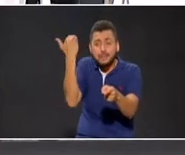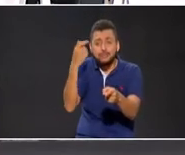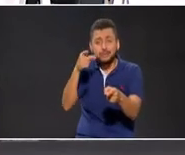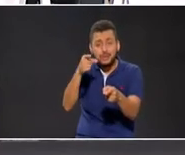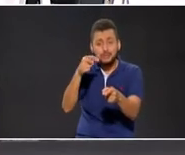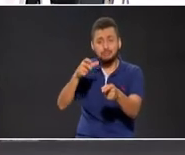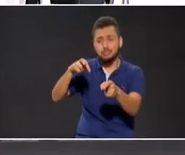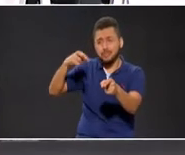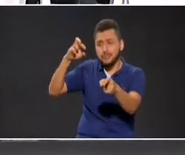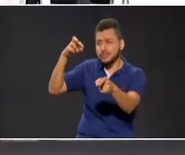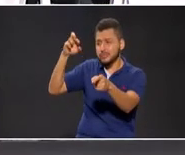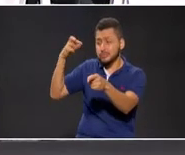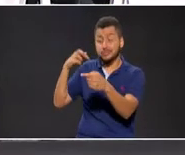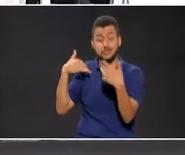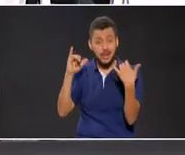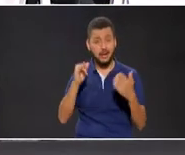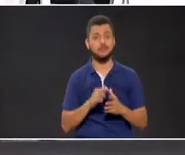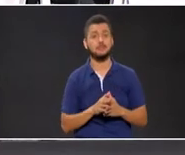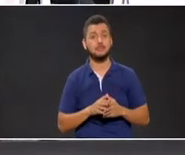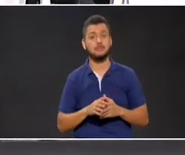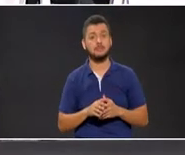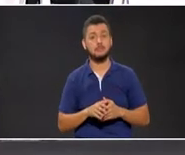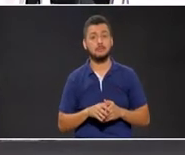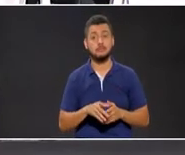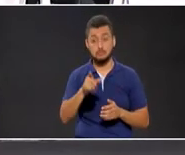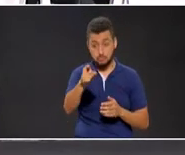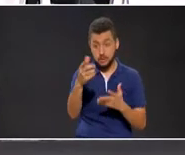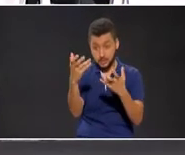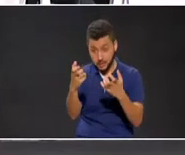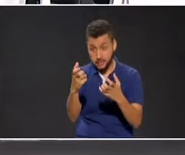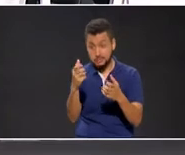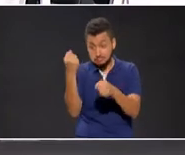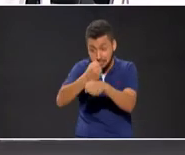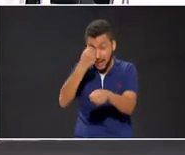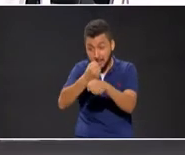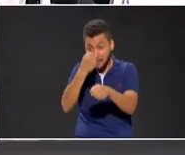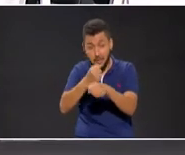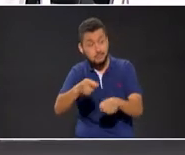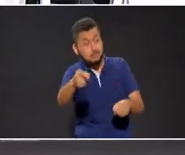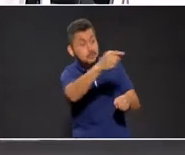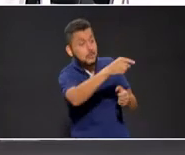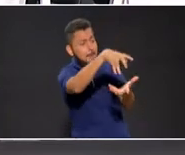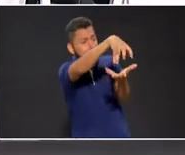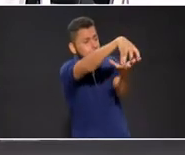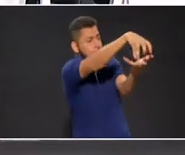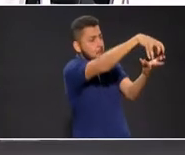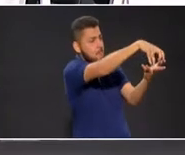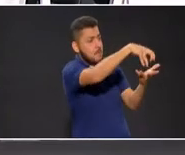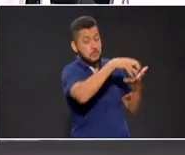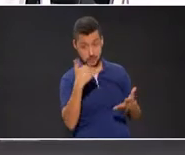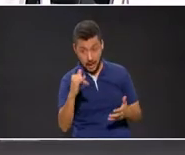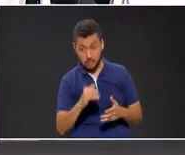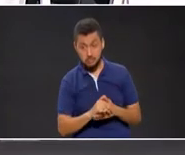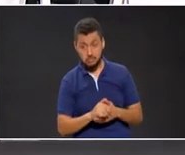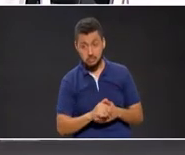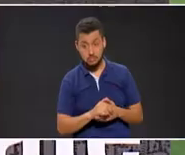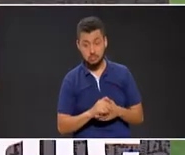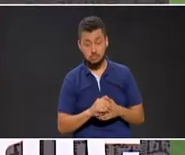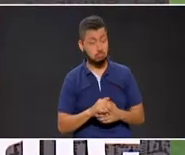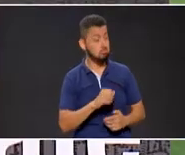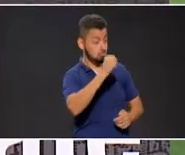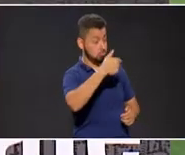inclusive hasta muchos de ellos dicen que son capaces de ir a dictar cátedra casi que aún oren simplemente que le garanticen algunos honorarios muchas gracias